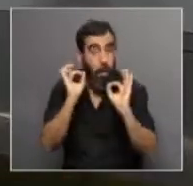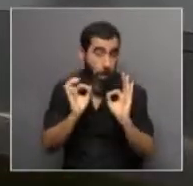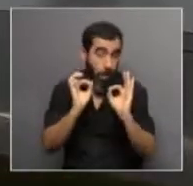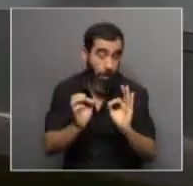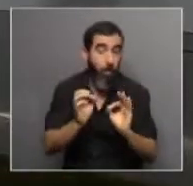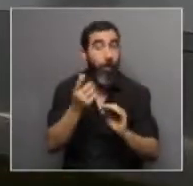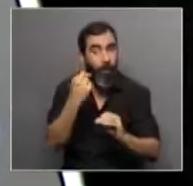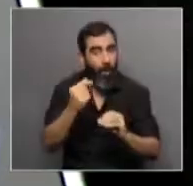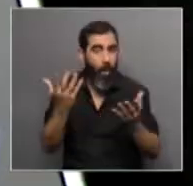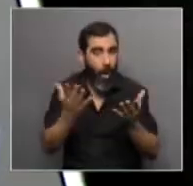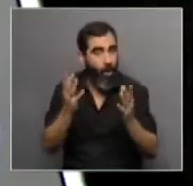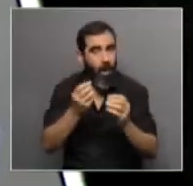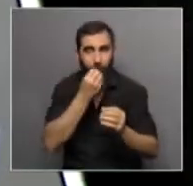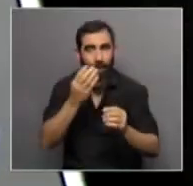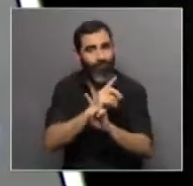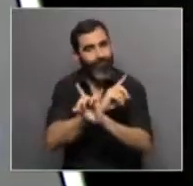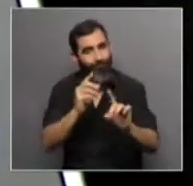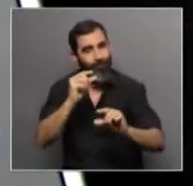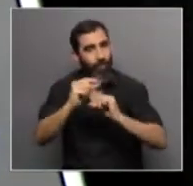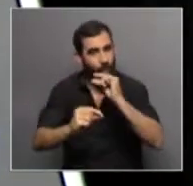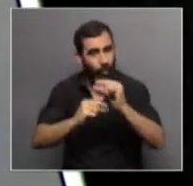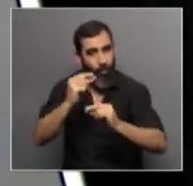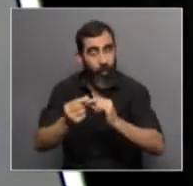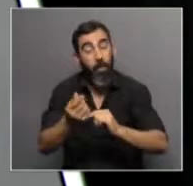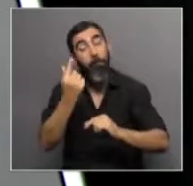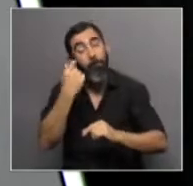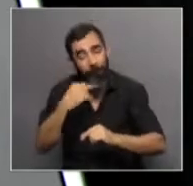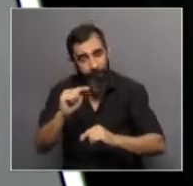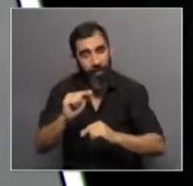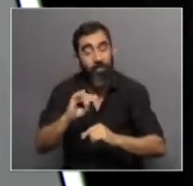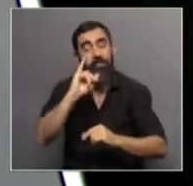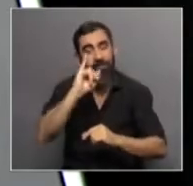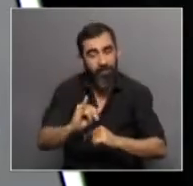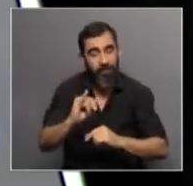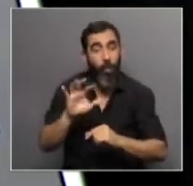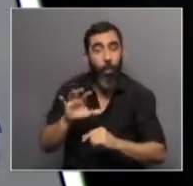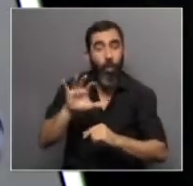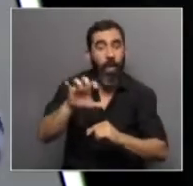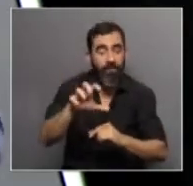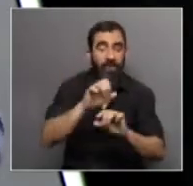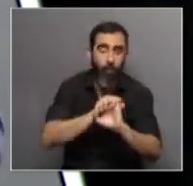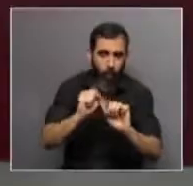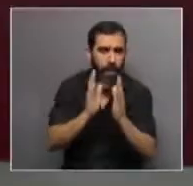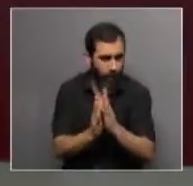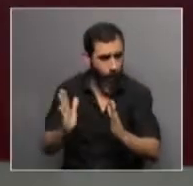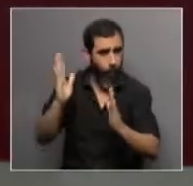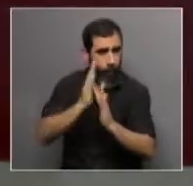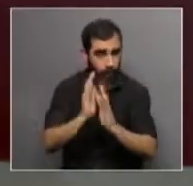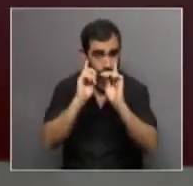manera han dejado de ser cada vez mejores. Lo que no quita que no estemos ante un cáncer con alta probabilidad de recuperación.